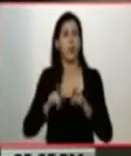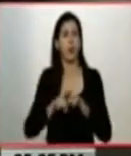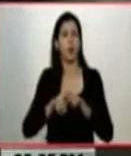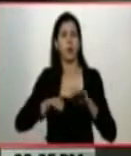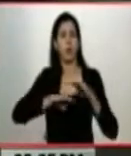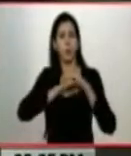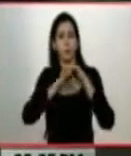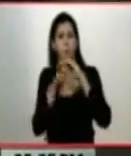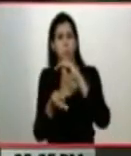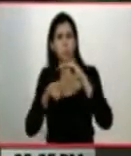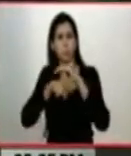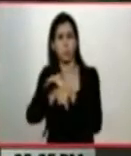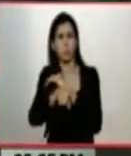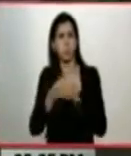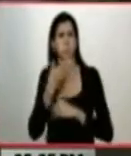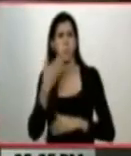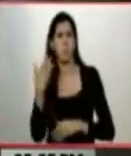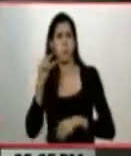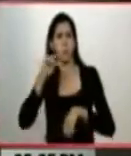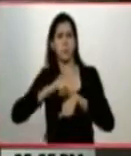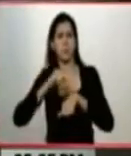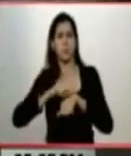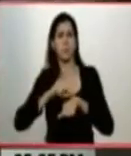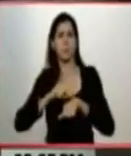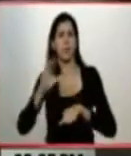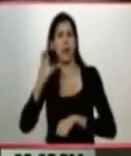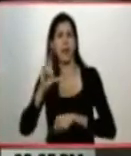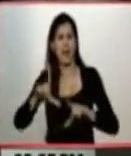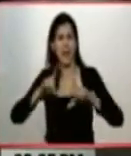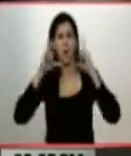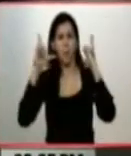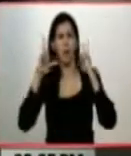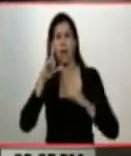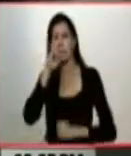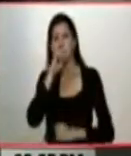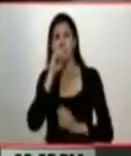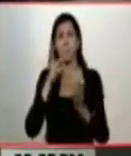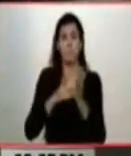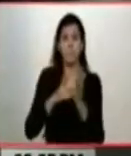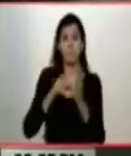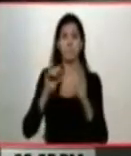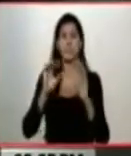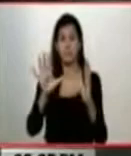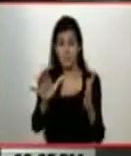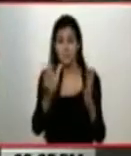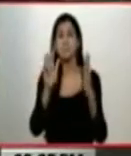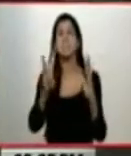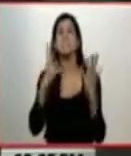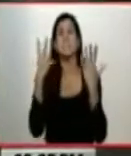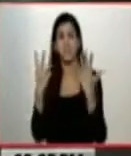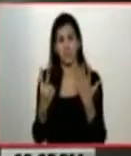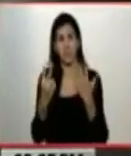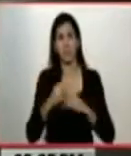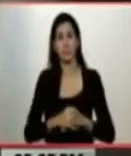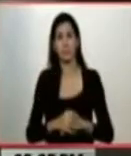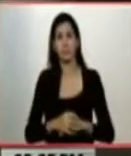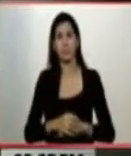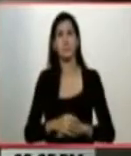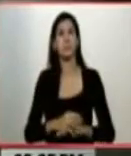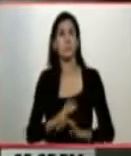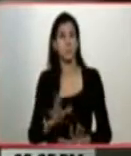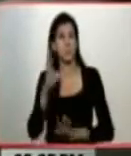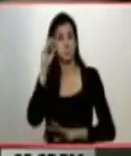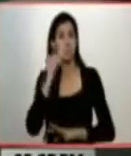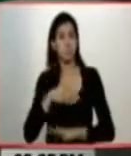ya se construyó recientemente en la Caracas-La Guaira. Y en el año 2017, favorablemente para